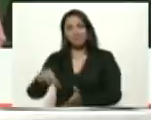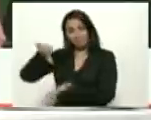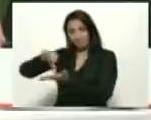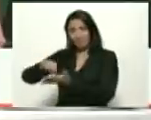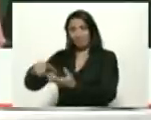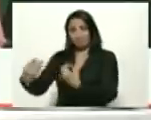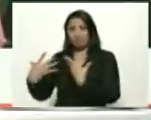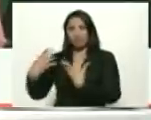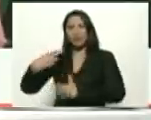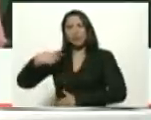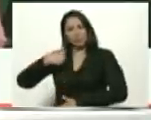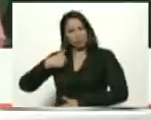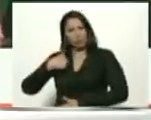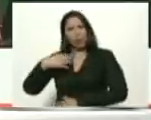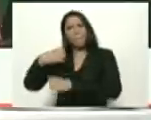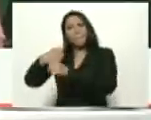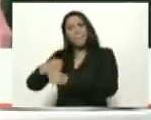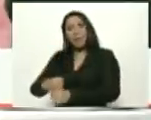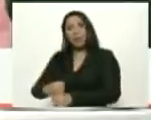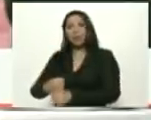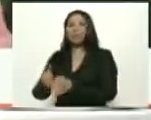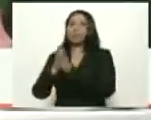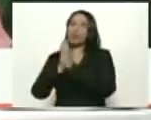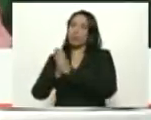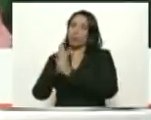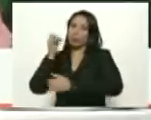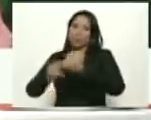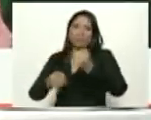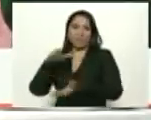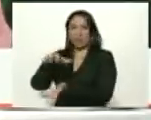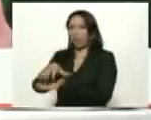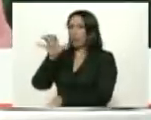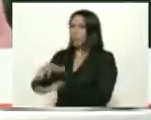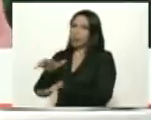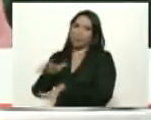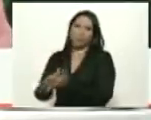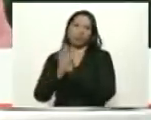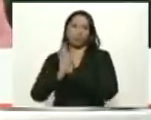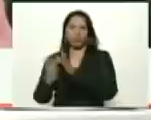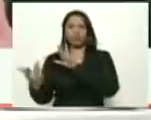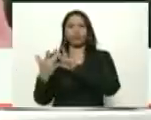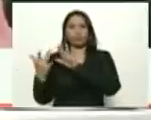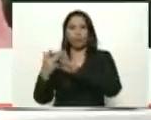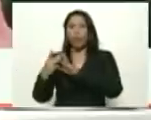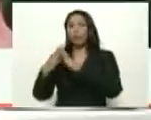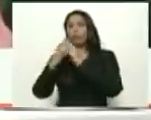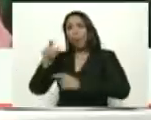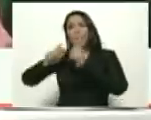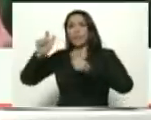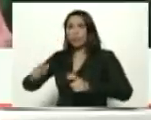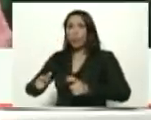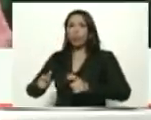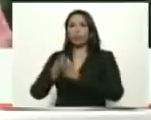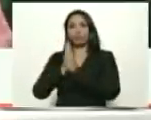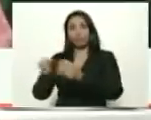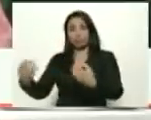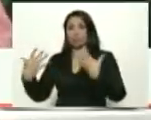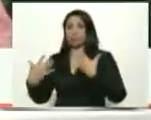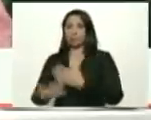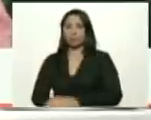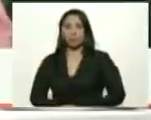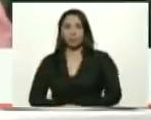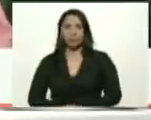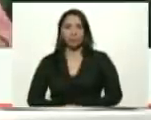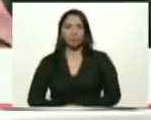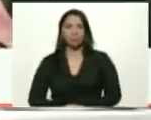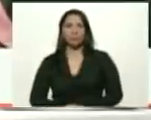espero llegue pronto a su fin. Ya poder contactar todas las personas que fueron contagiadas,